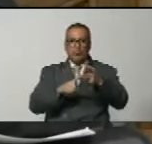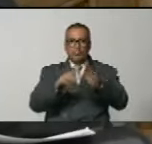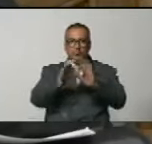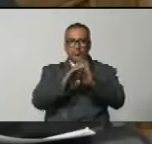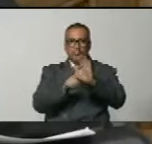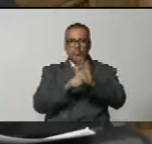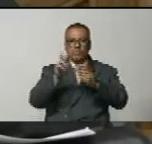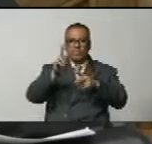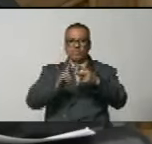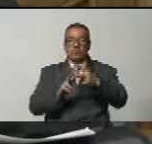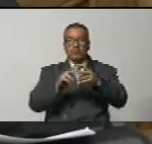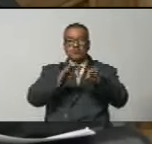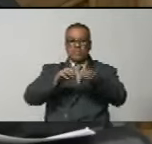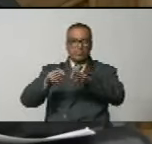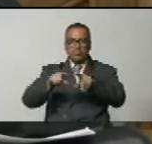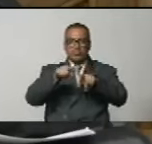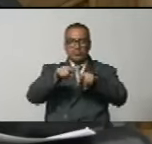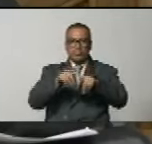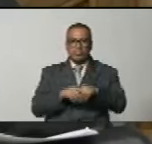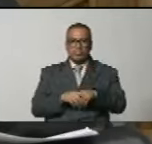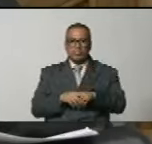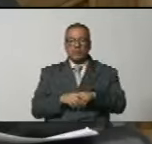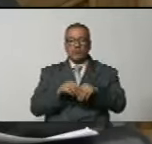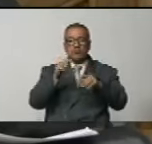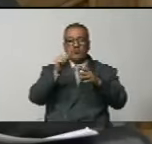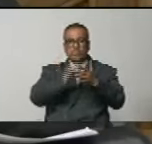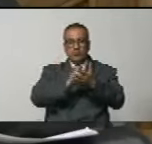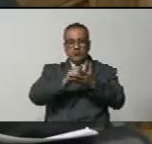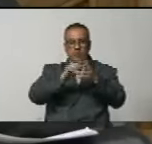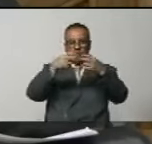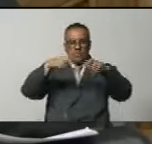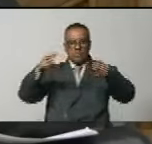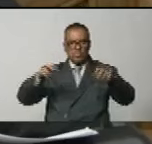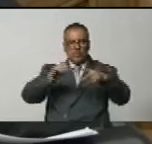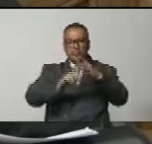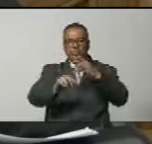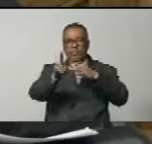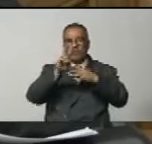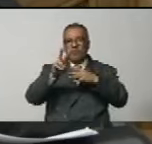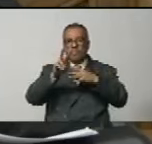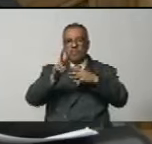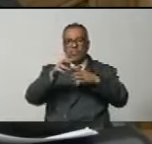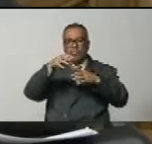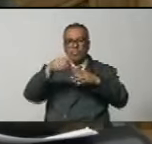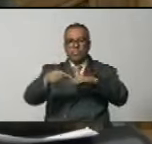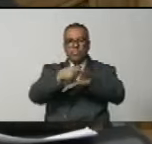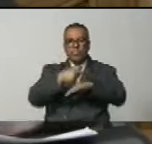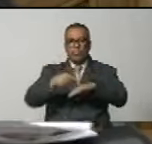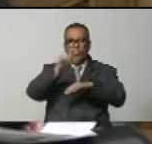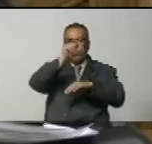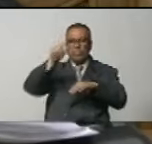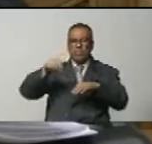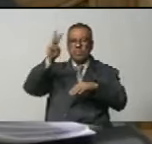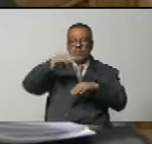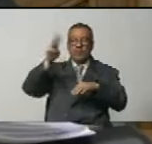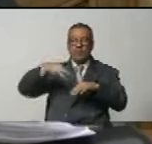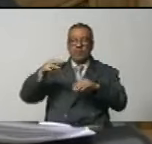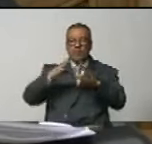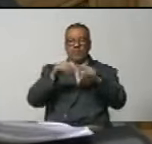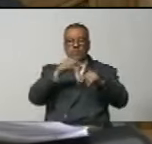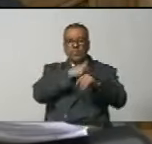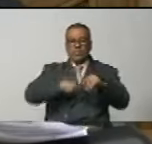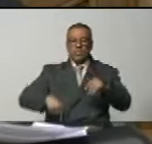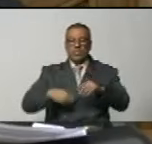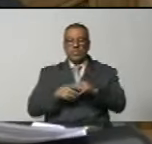del capítulo 2 quedando redactado en los siguientes términos a cápite capítulo 2 del estado de la Guayana Ezequiva es todo